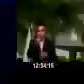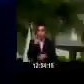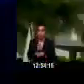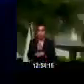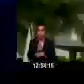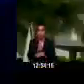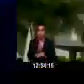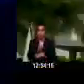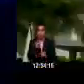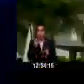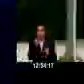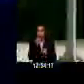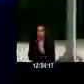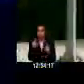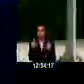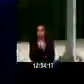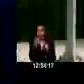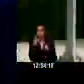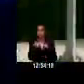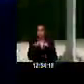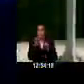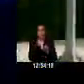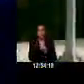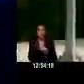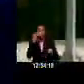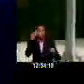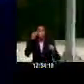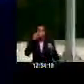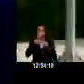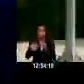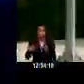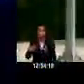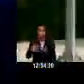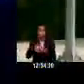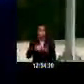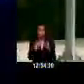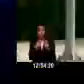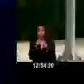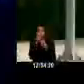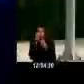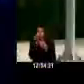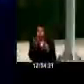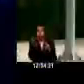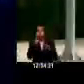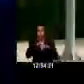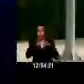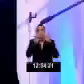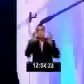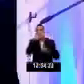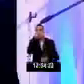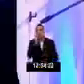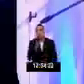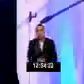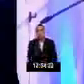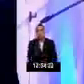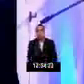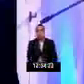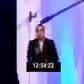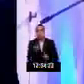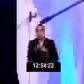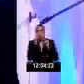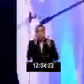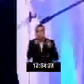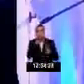Será una auditoría coordinada entre varias instituciones. El objetivo es recabar y ordenar información del paso de Odebrecht por Ecuador. La